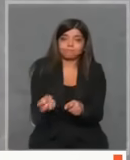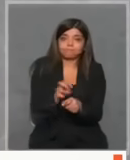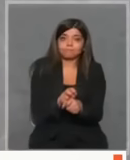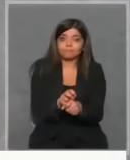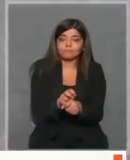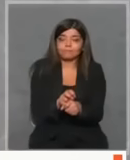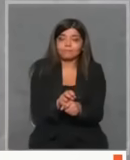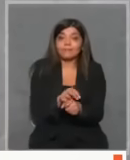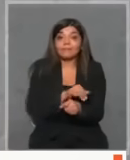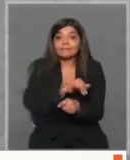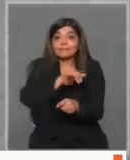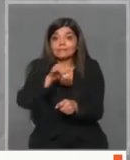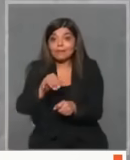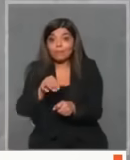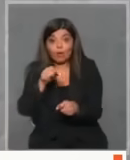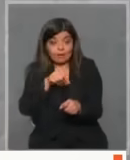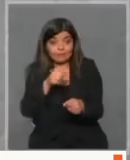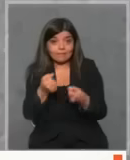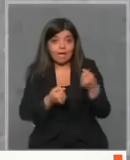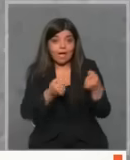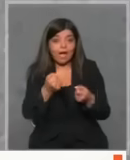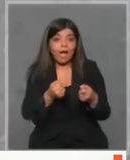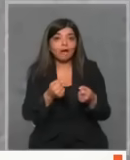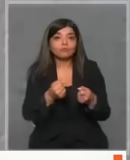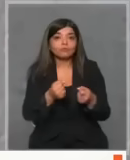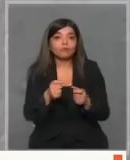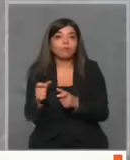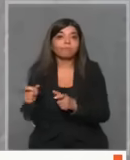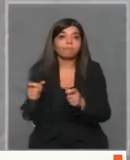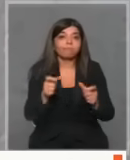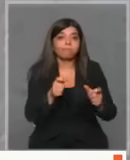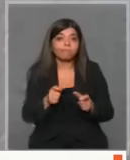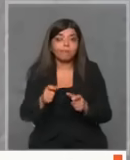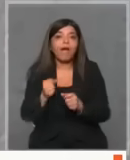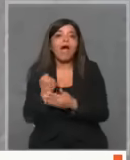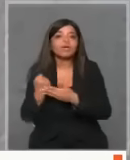que más tarde tendrá el rol de prestar cobertura en el secuestro.